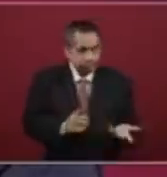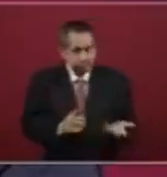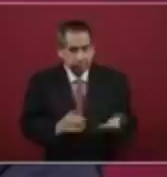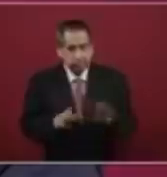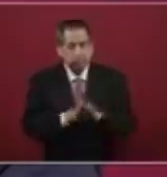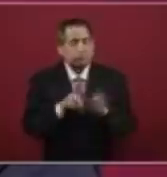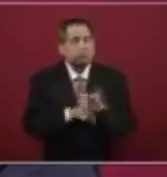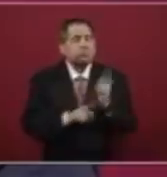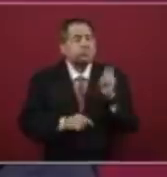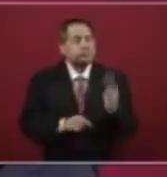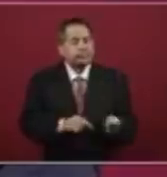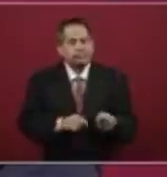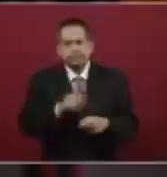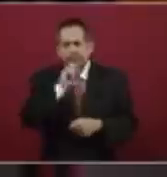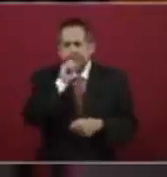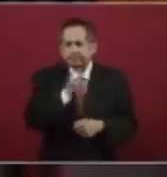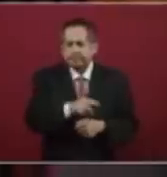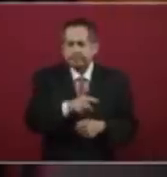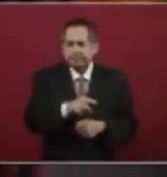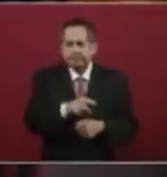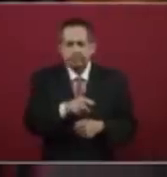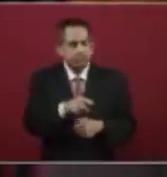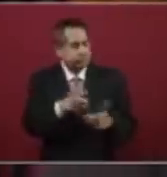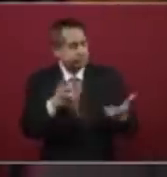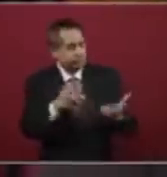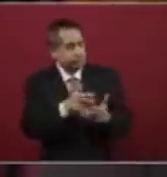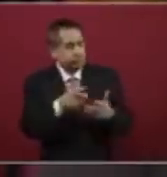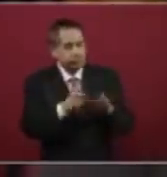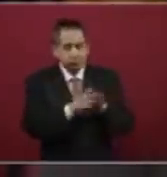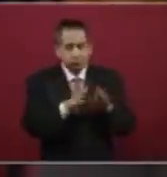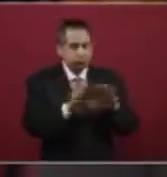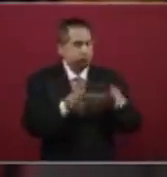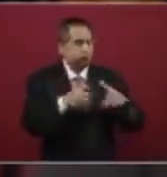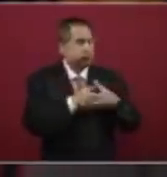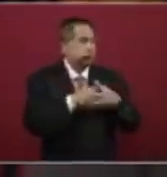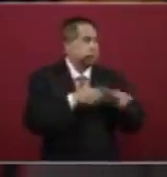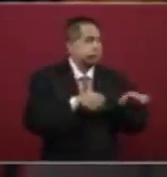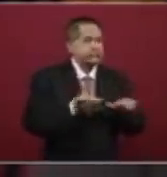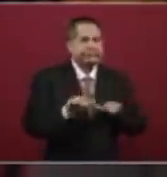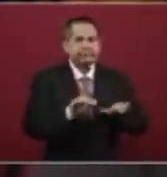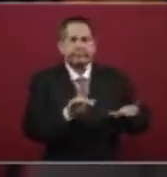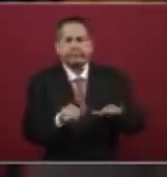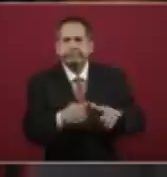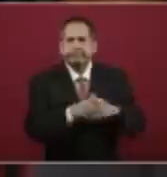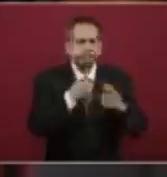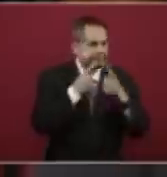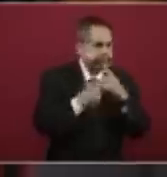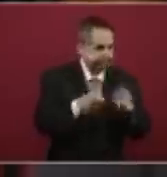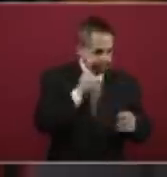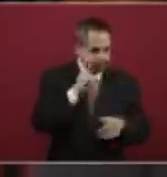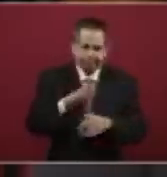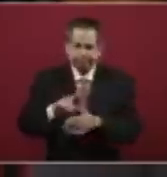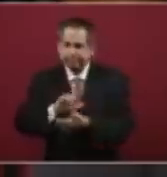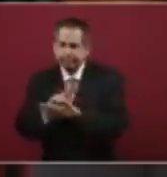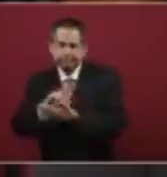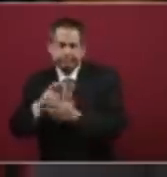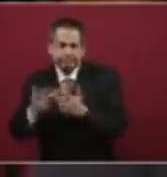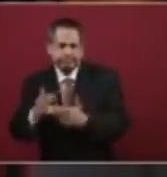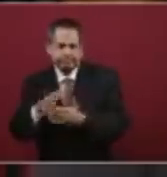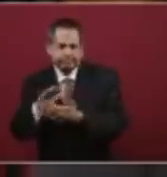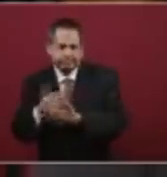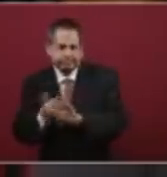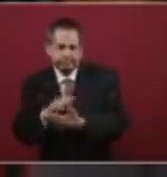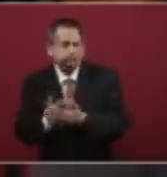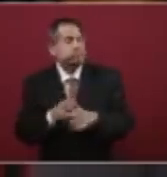solamente eso, sino también ha generado un lobby legislativo con la finalidad de doblar el enfoque,